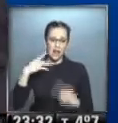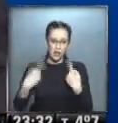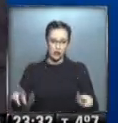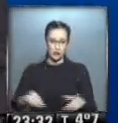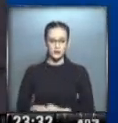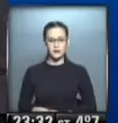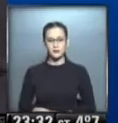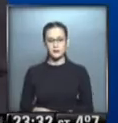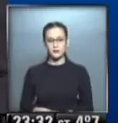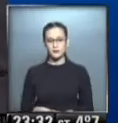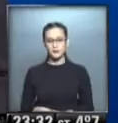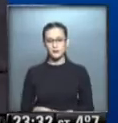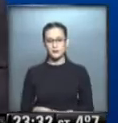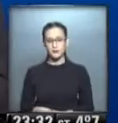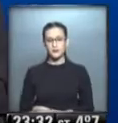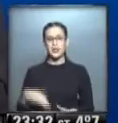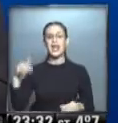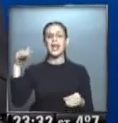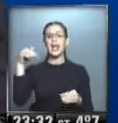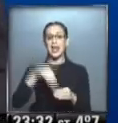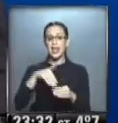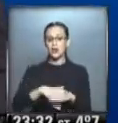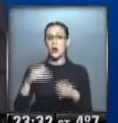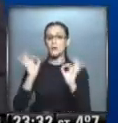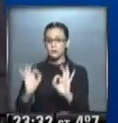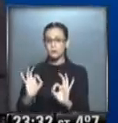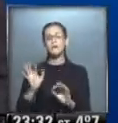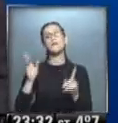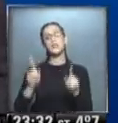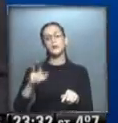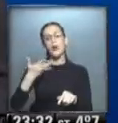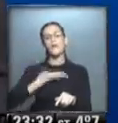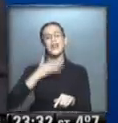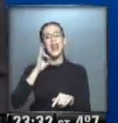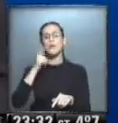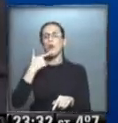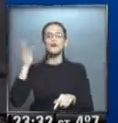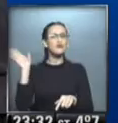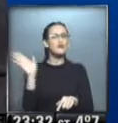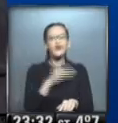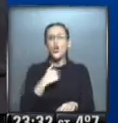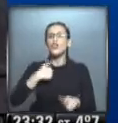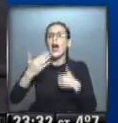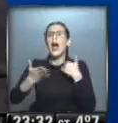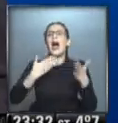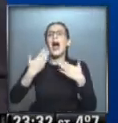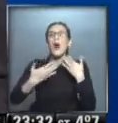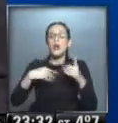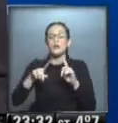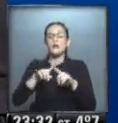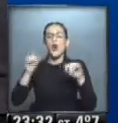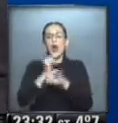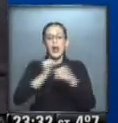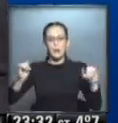Bien, por supuesto, después de las elecciones, al igual que Filmus, todos están haciendo su análisis, su proyección hacia